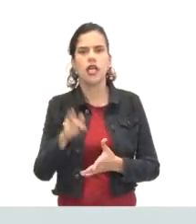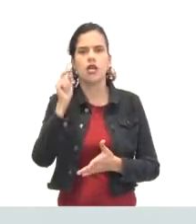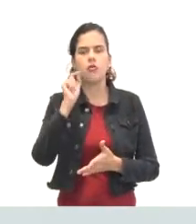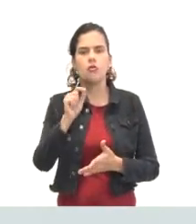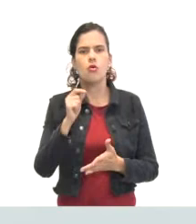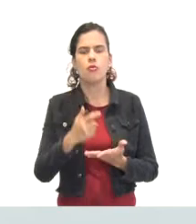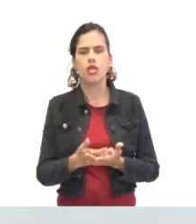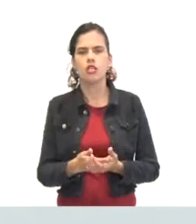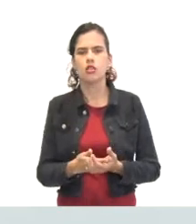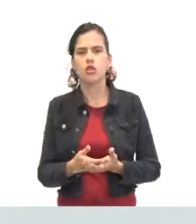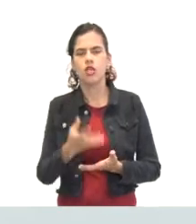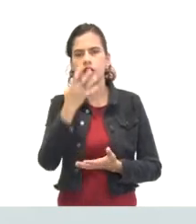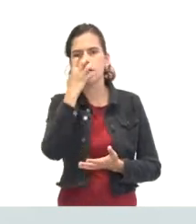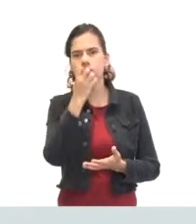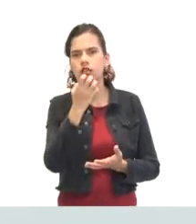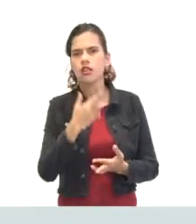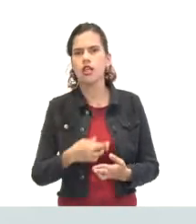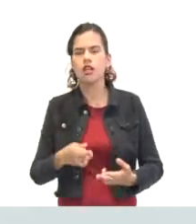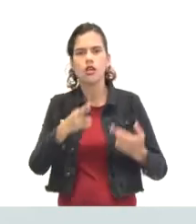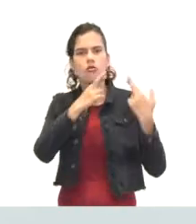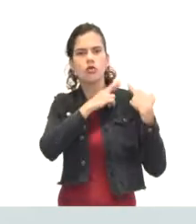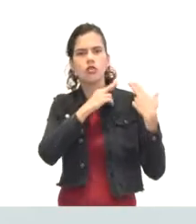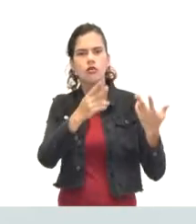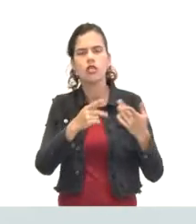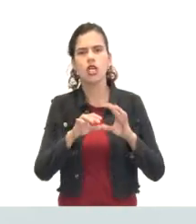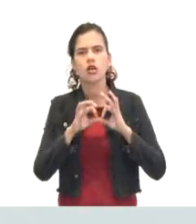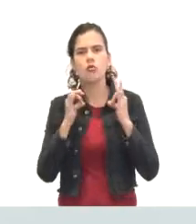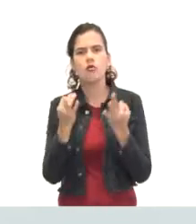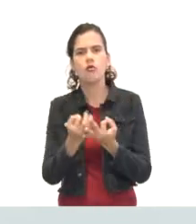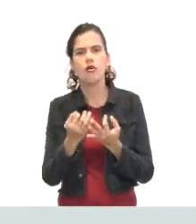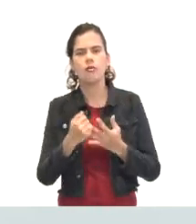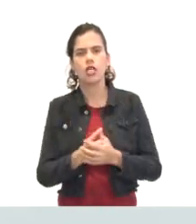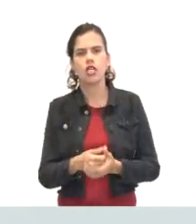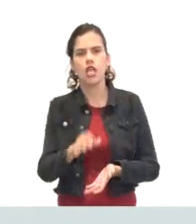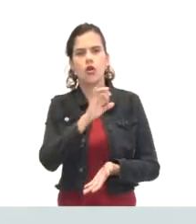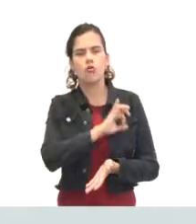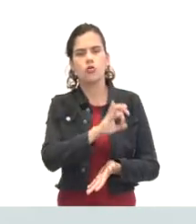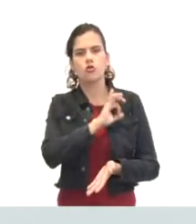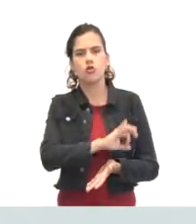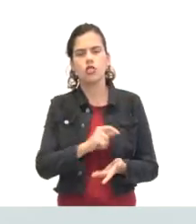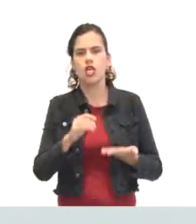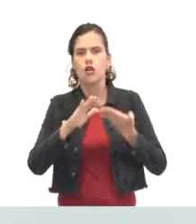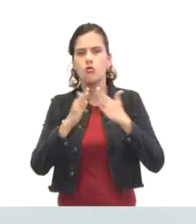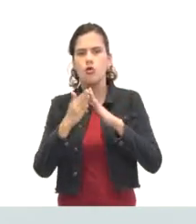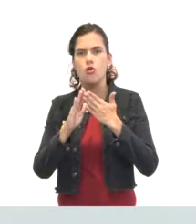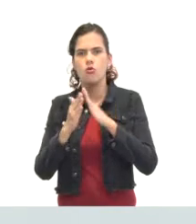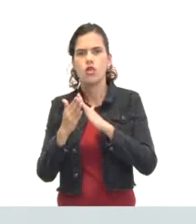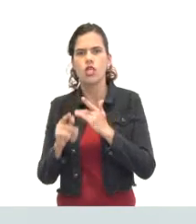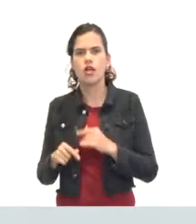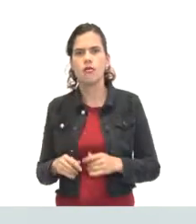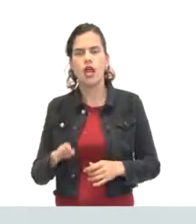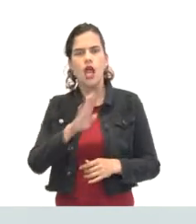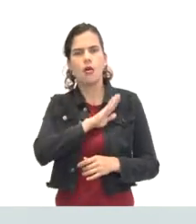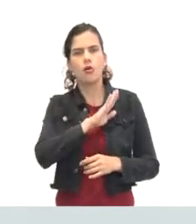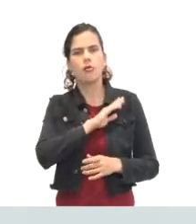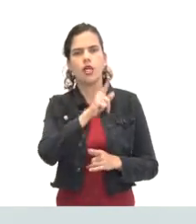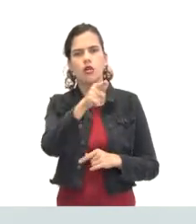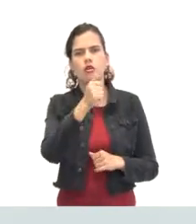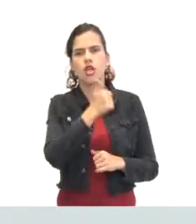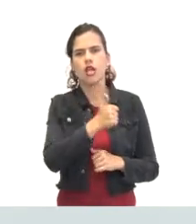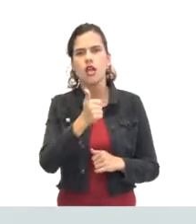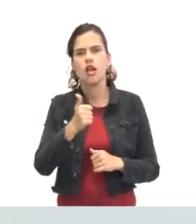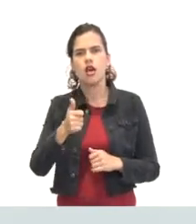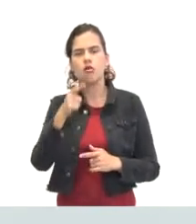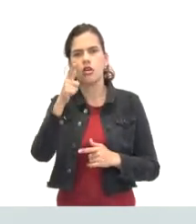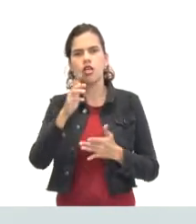momento de asumir la responsabilidad como familia, como sociedad, como comunidad, para apropiarnos de cada una